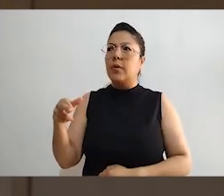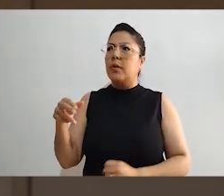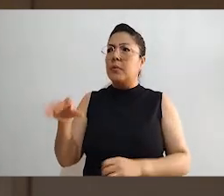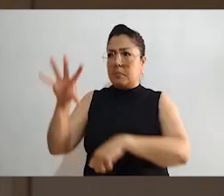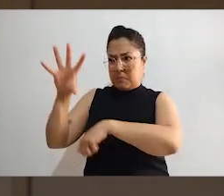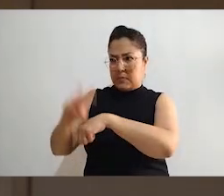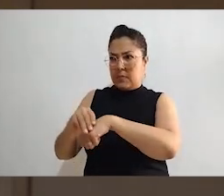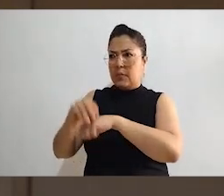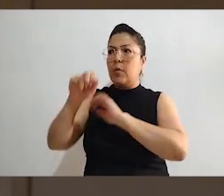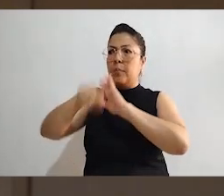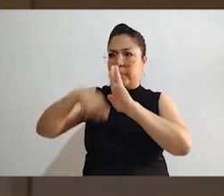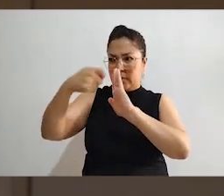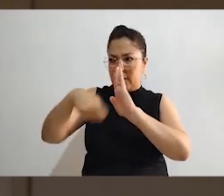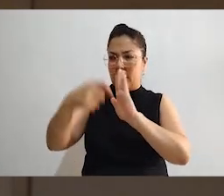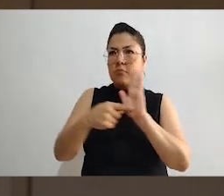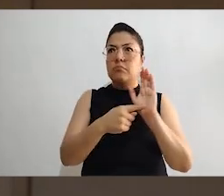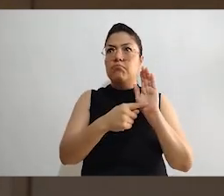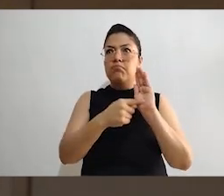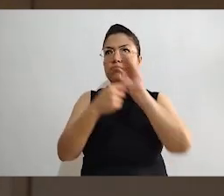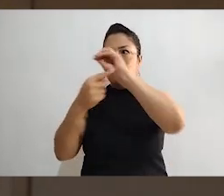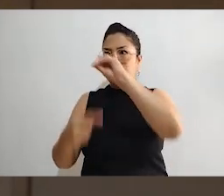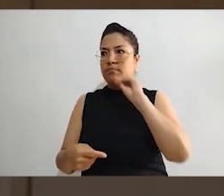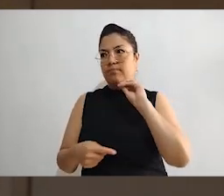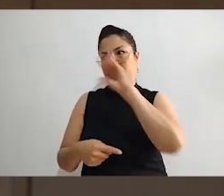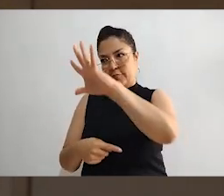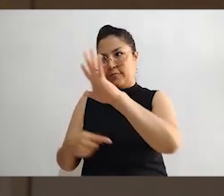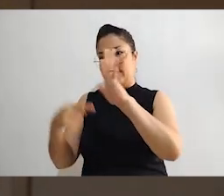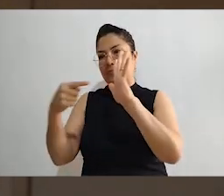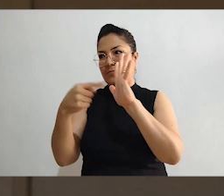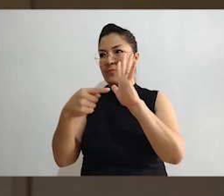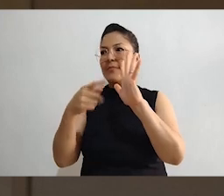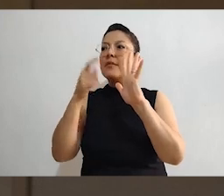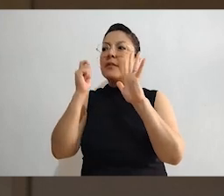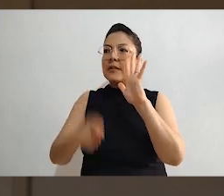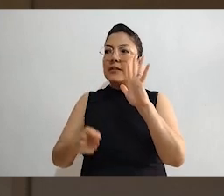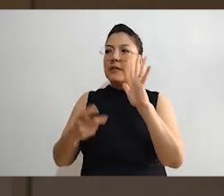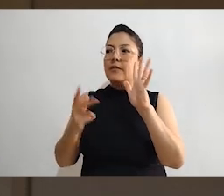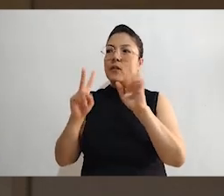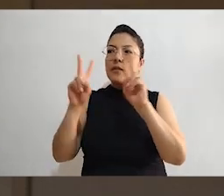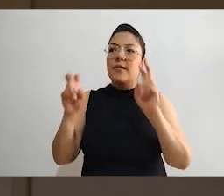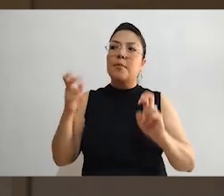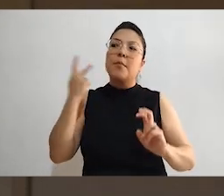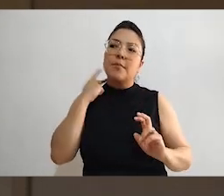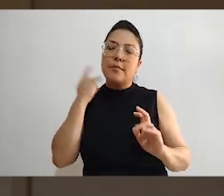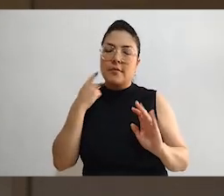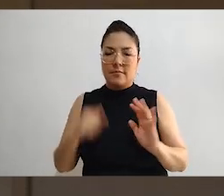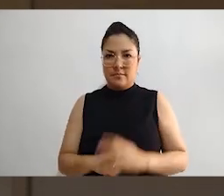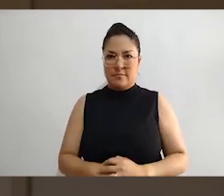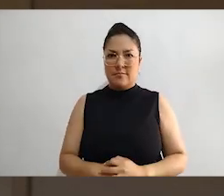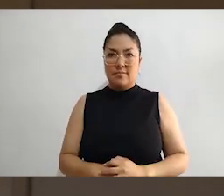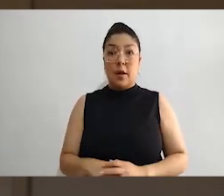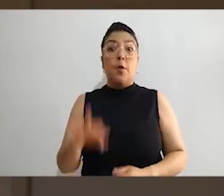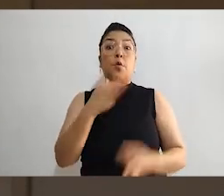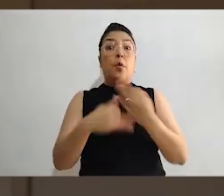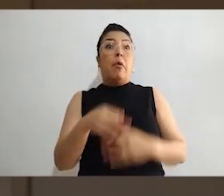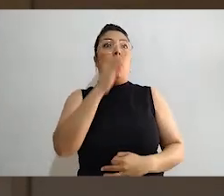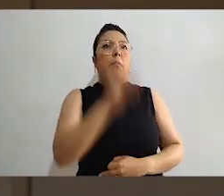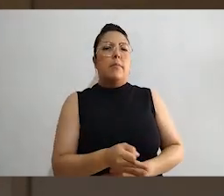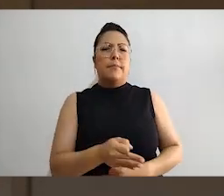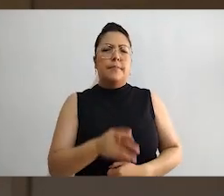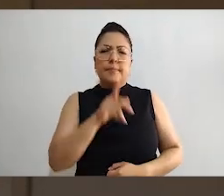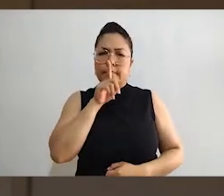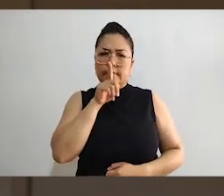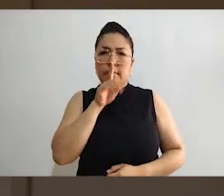comida. Claro, a no todo el mundo le agrada ver a la hora de la comida cuestiones, claro, dicen ellos, electorales. política, ¿no? Lo que queríamos